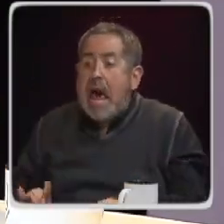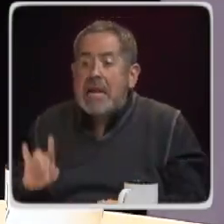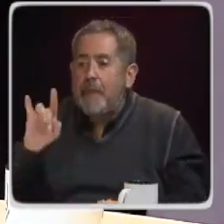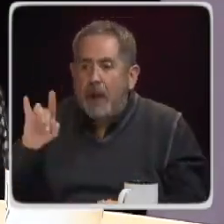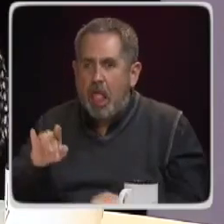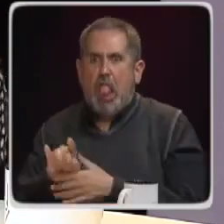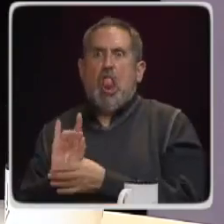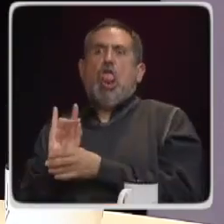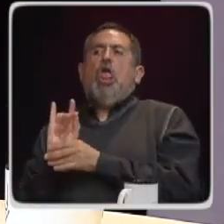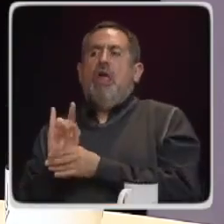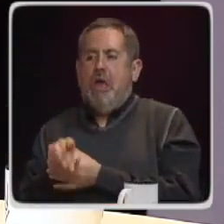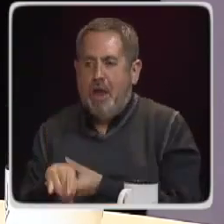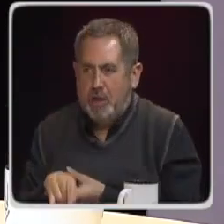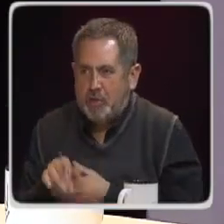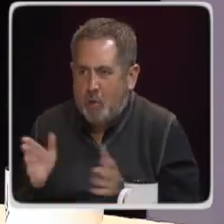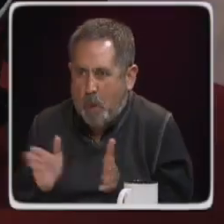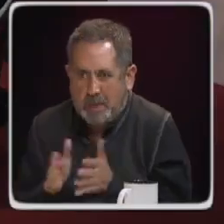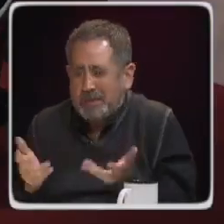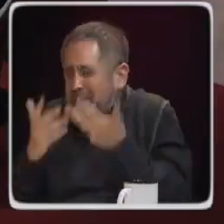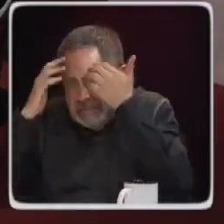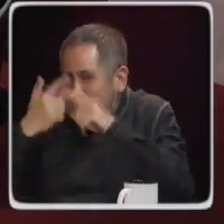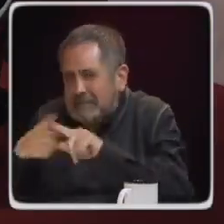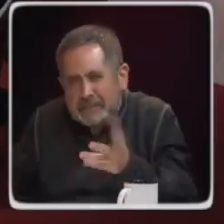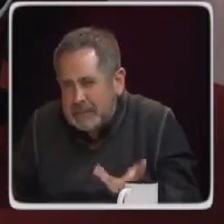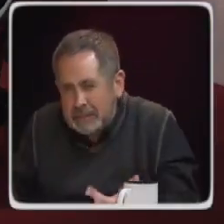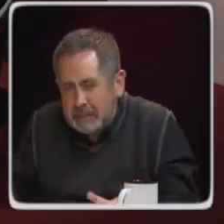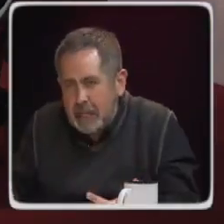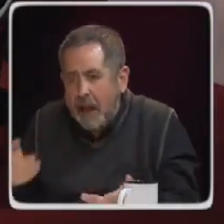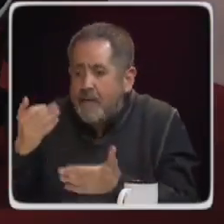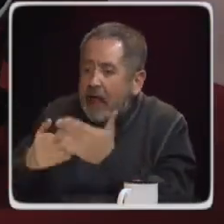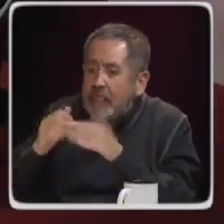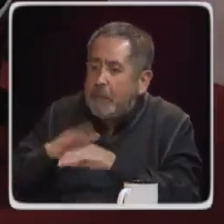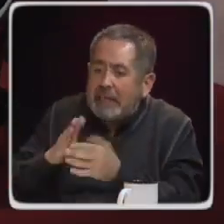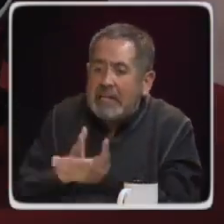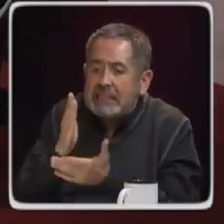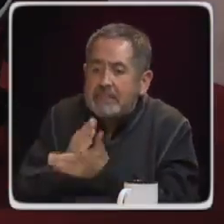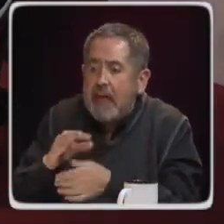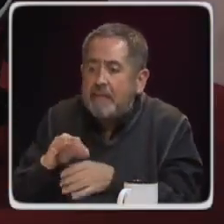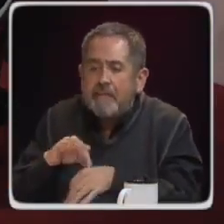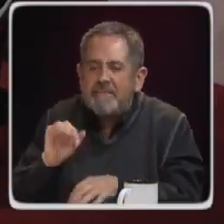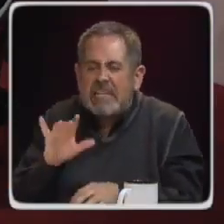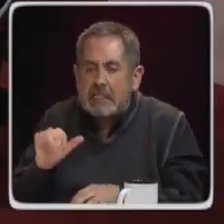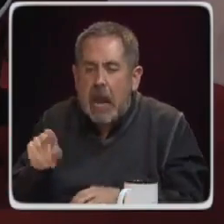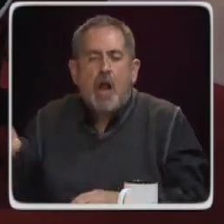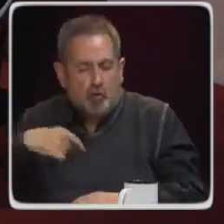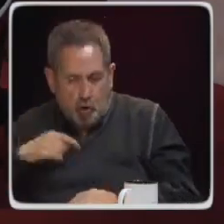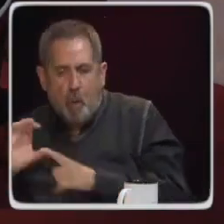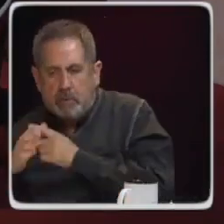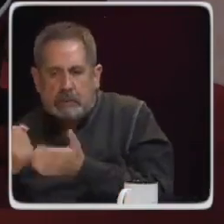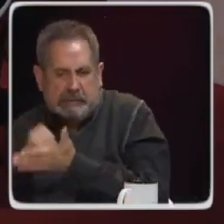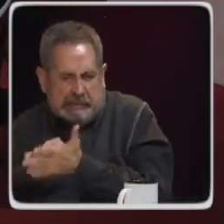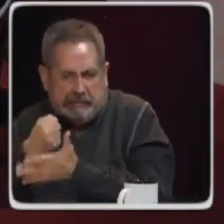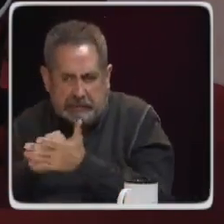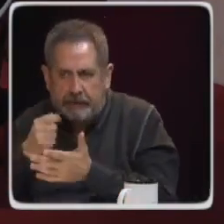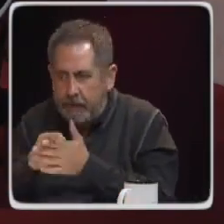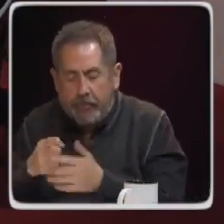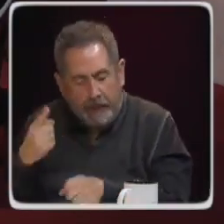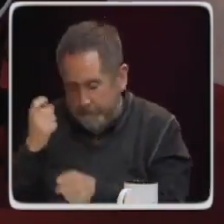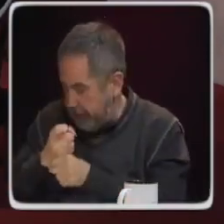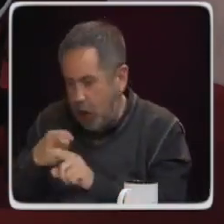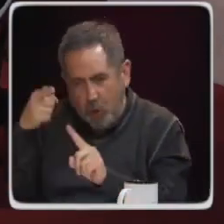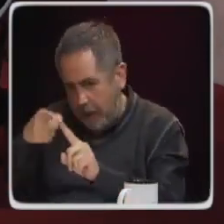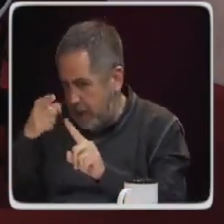estatal no sabe cómo o a quién canalizar o a quién quizás no conocen las cuestiones de la ley o lo que tienen que hacer y el presupuesto no